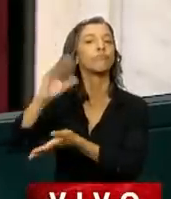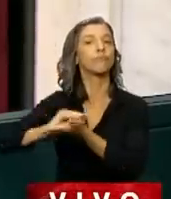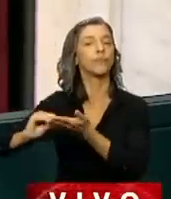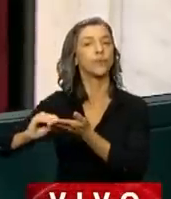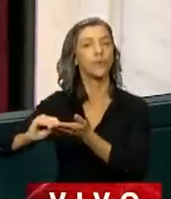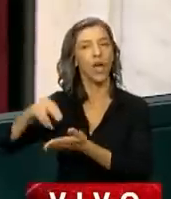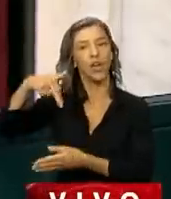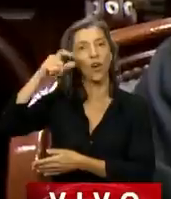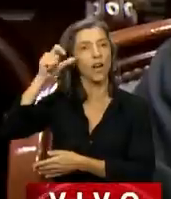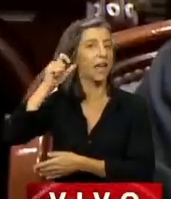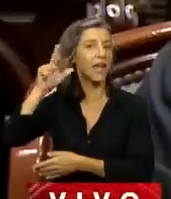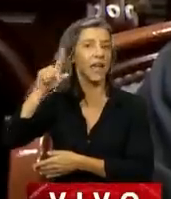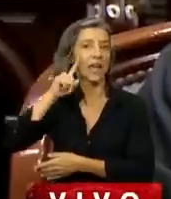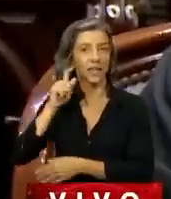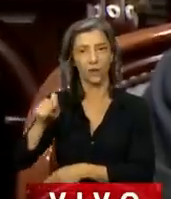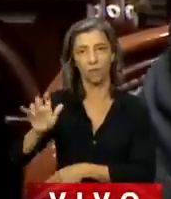Negri.